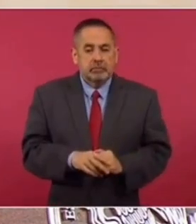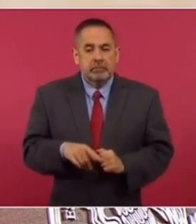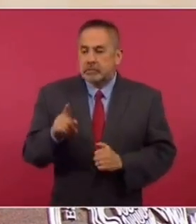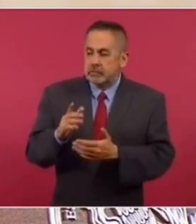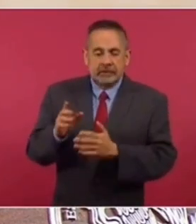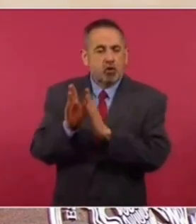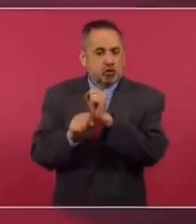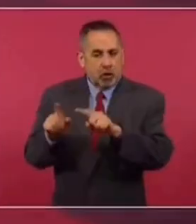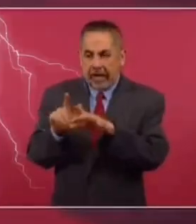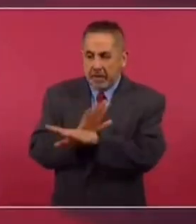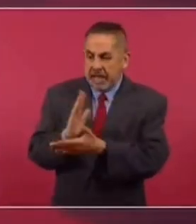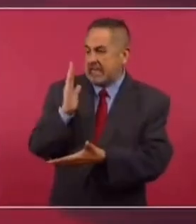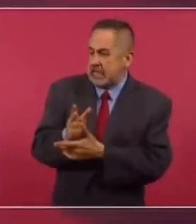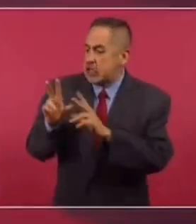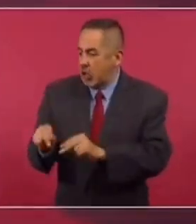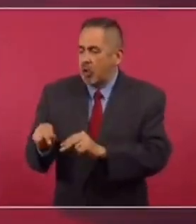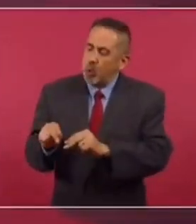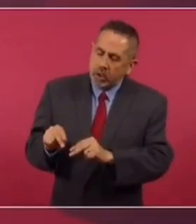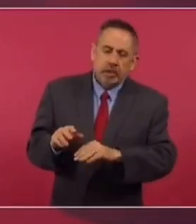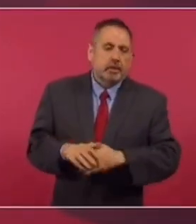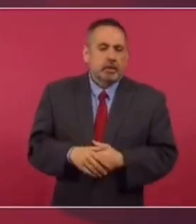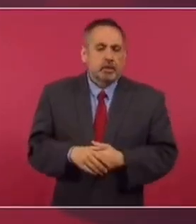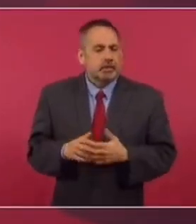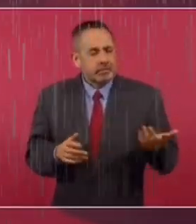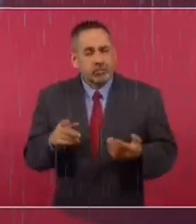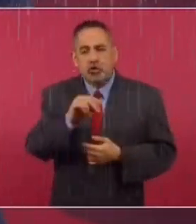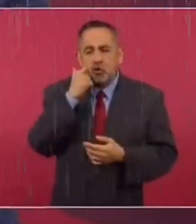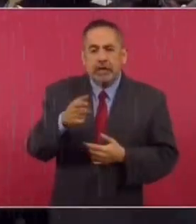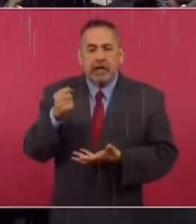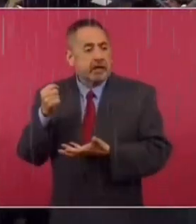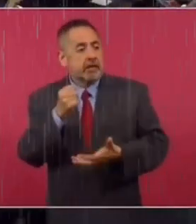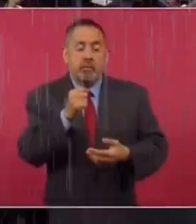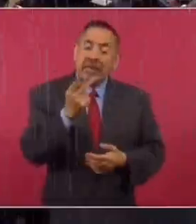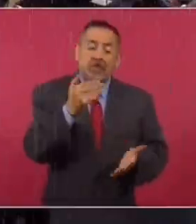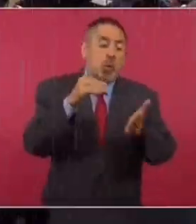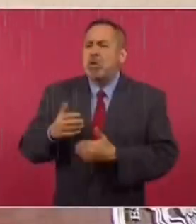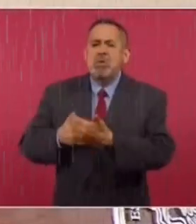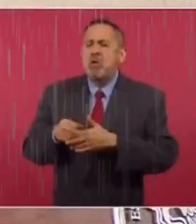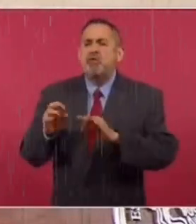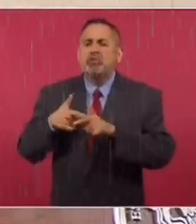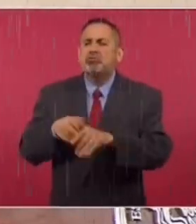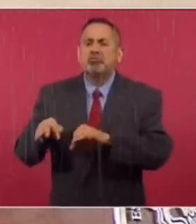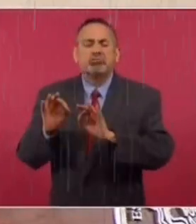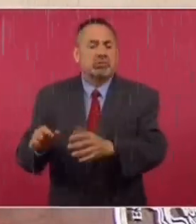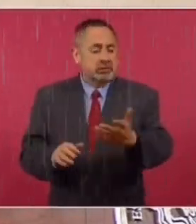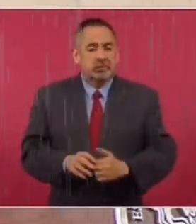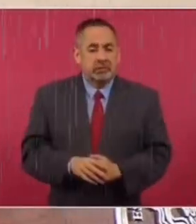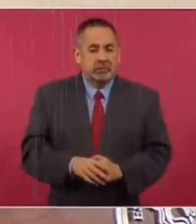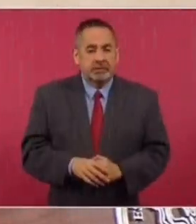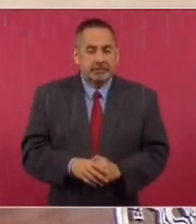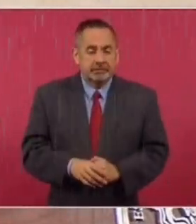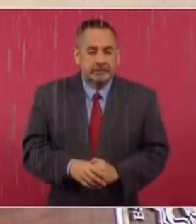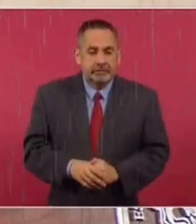Porque impiden una reforma constitucional para que no cueste 25 mil millones de pesos una elección. Pero ellos